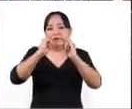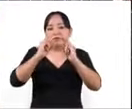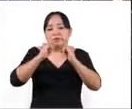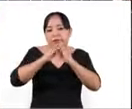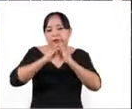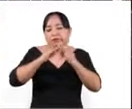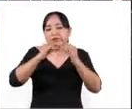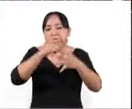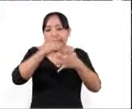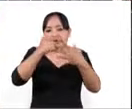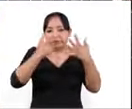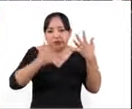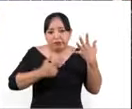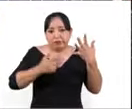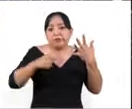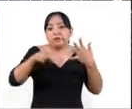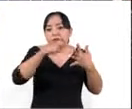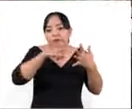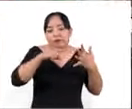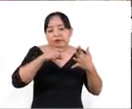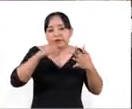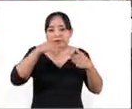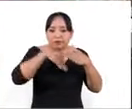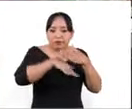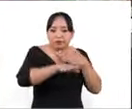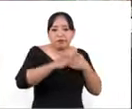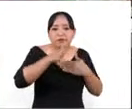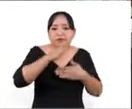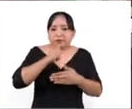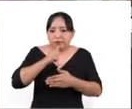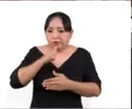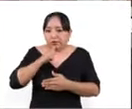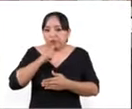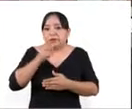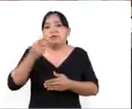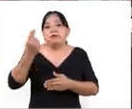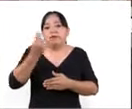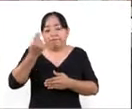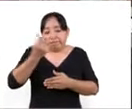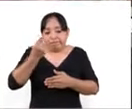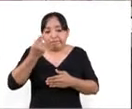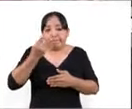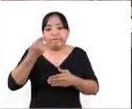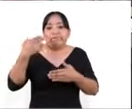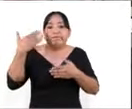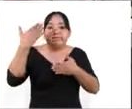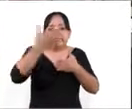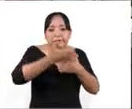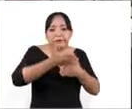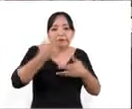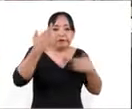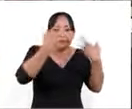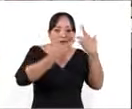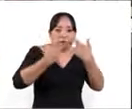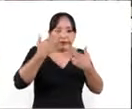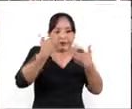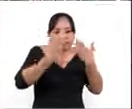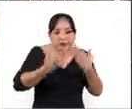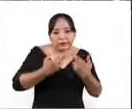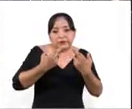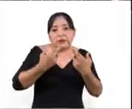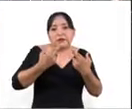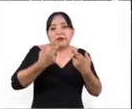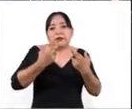Obra, personal capacitado. En caso de encontrarse algún daño mayor, ya es un director responsable de obra